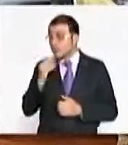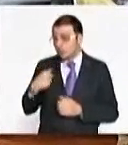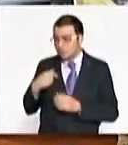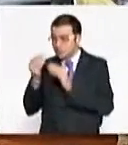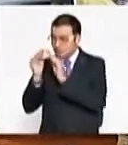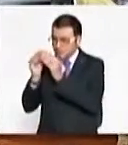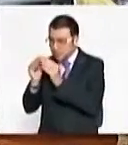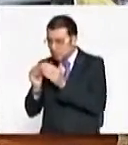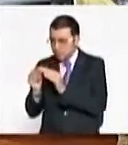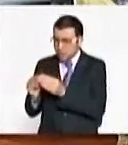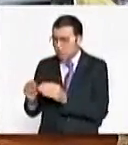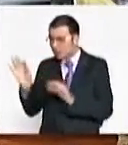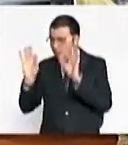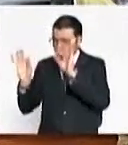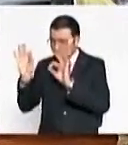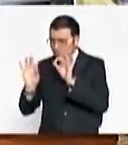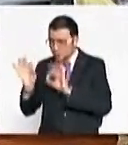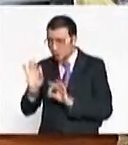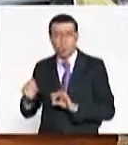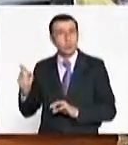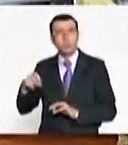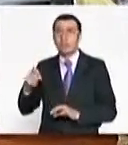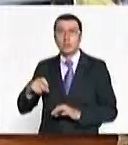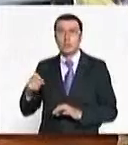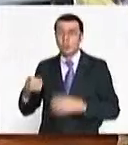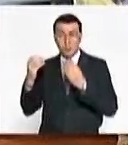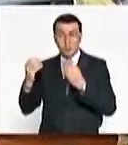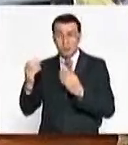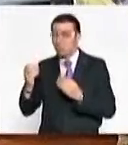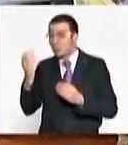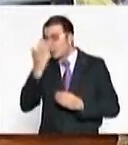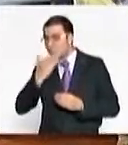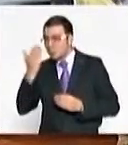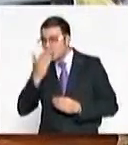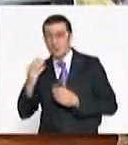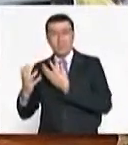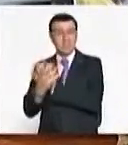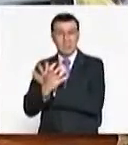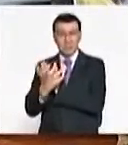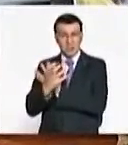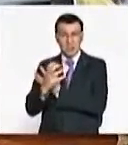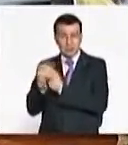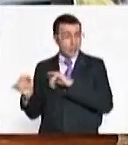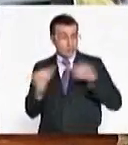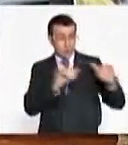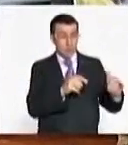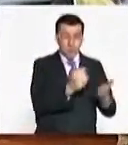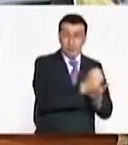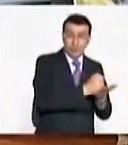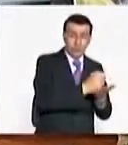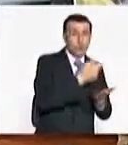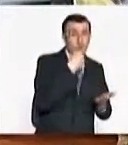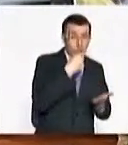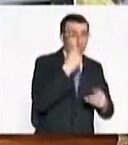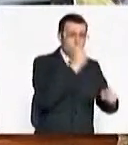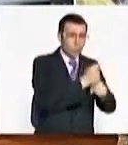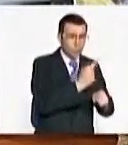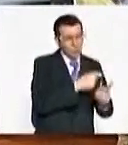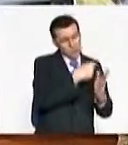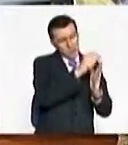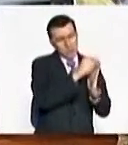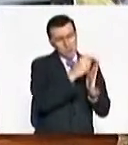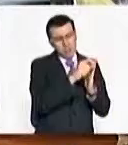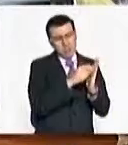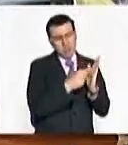nutricional no requiero tantas pruebas científicas ni tanta reglamentación como tal, ni cumplir tantos estándares de